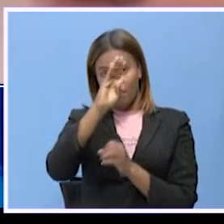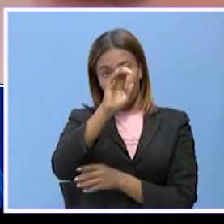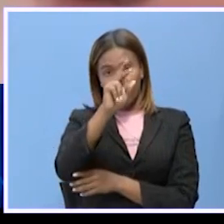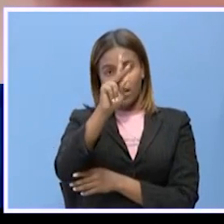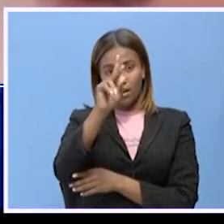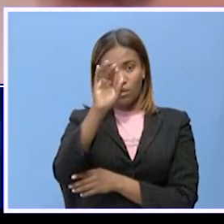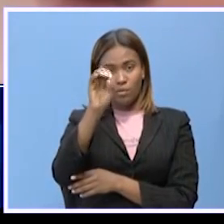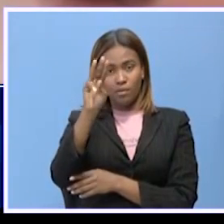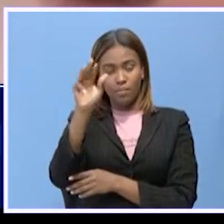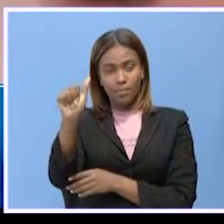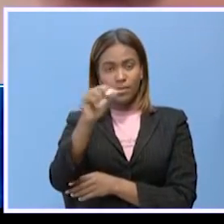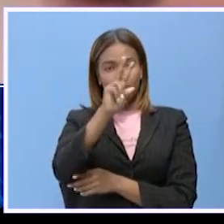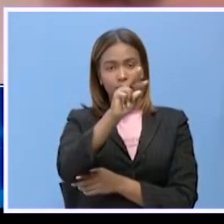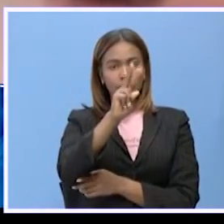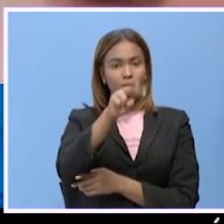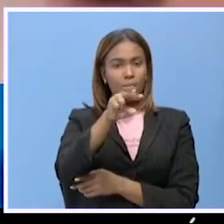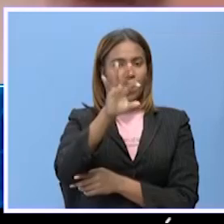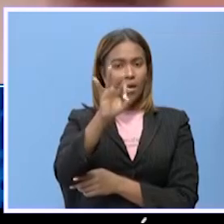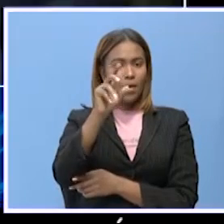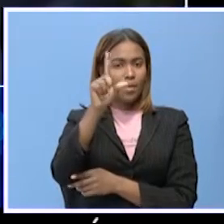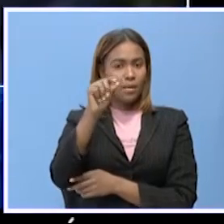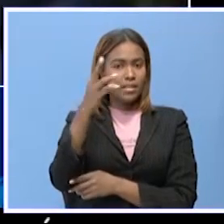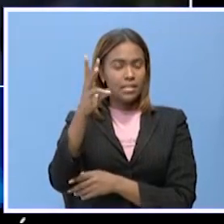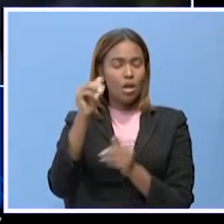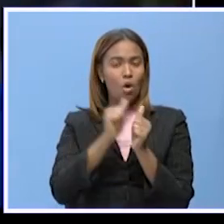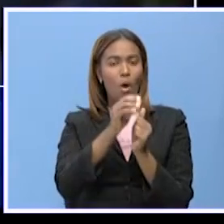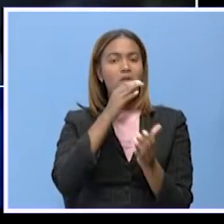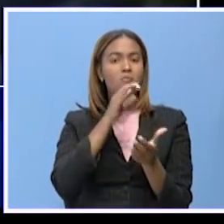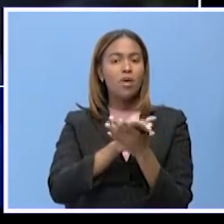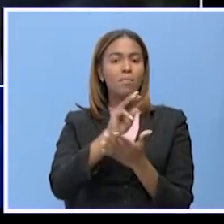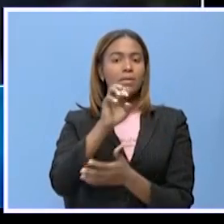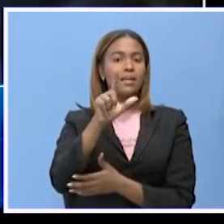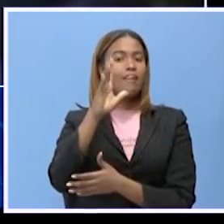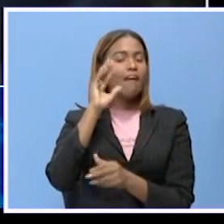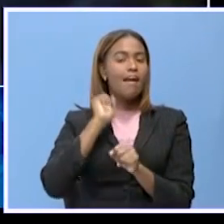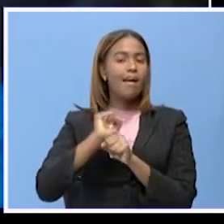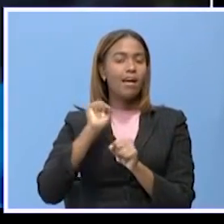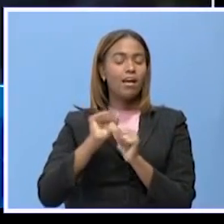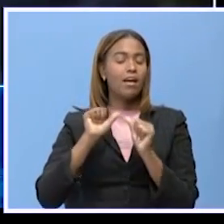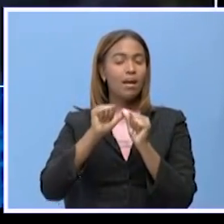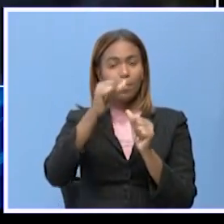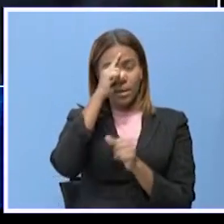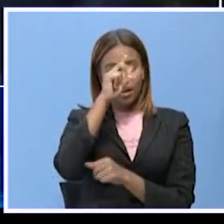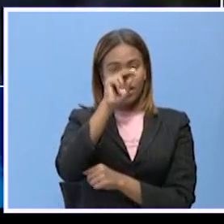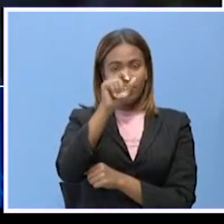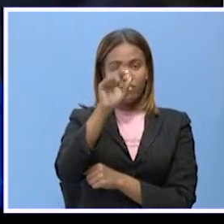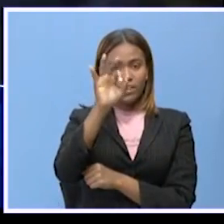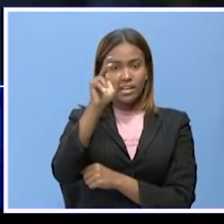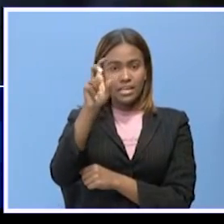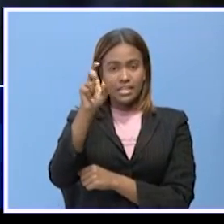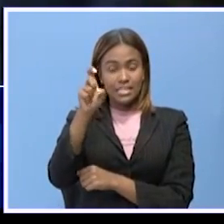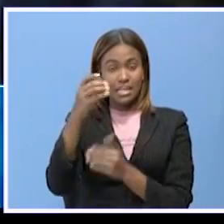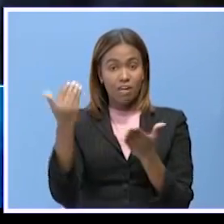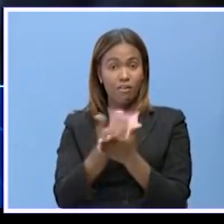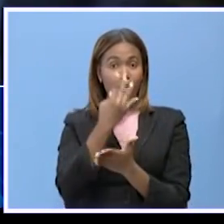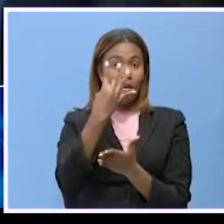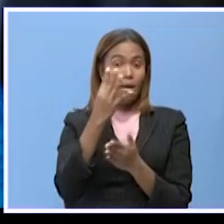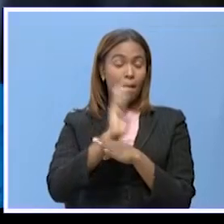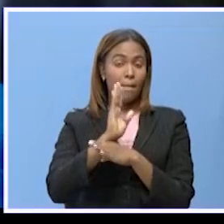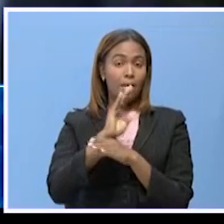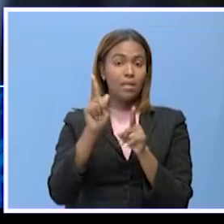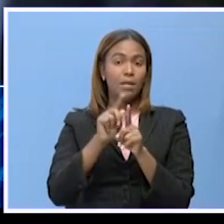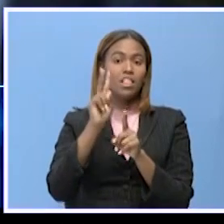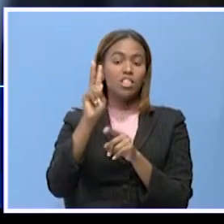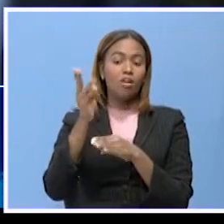Obama 2009-2016, y su esposa Michelle, continuará trabajando para Netflix con 4 nuevas películas y 2 series